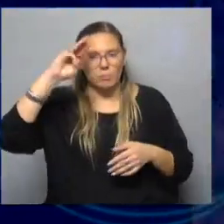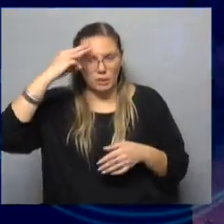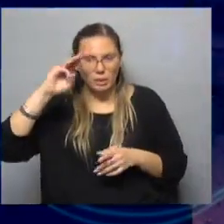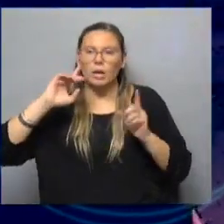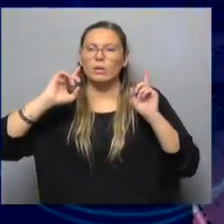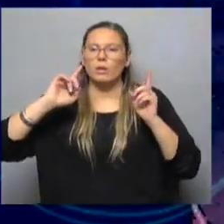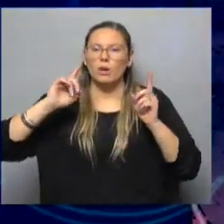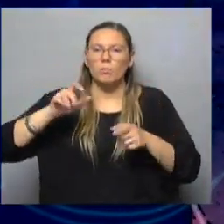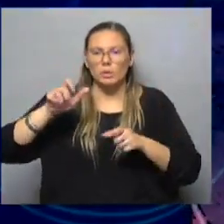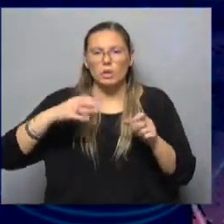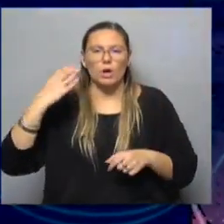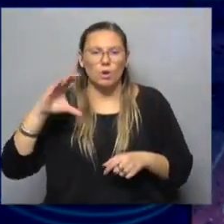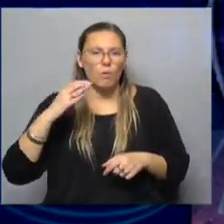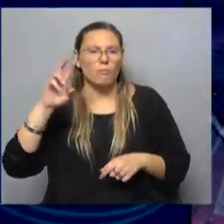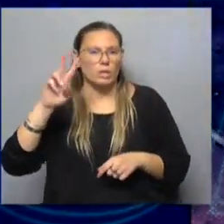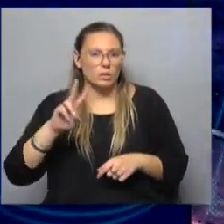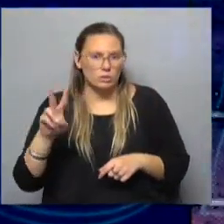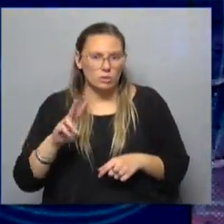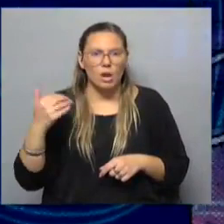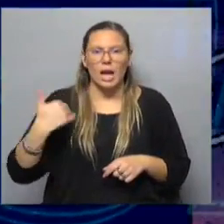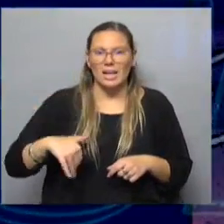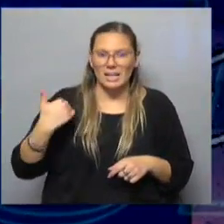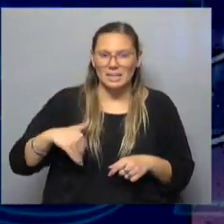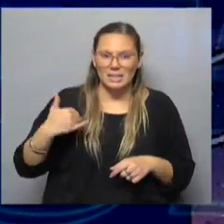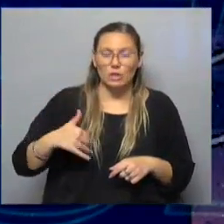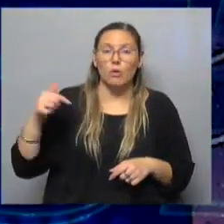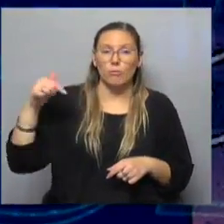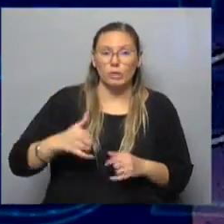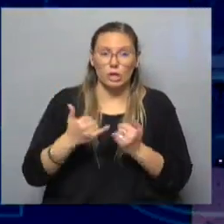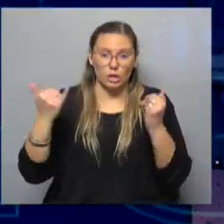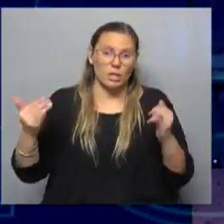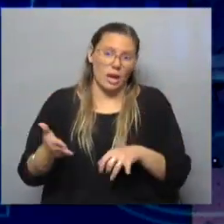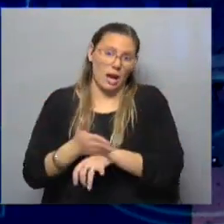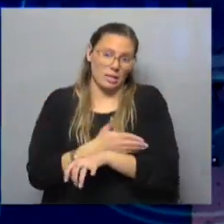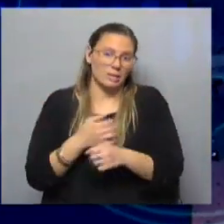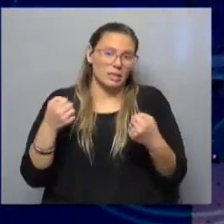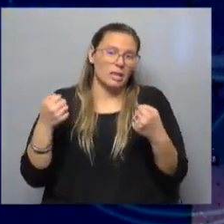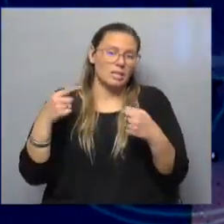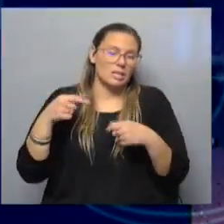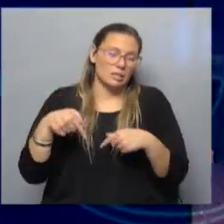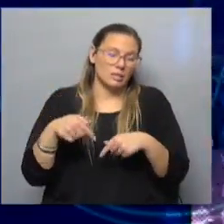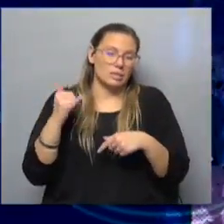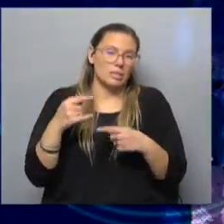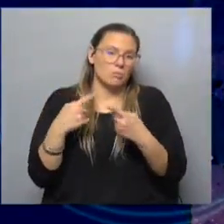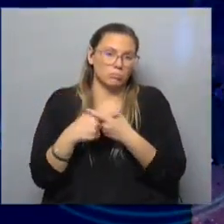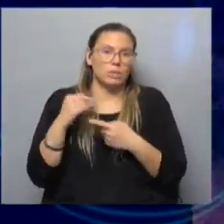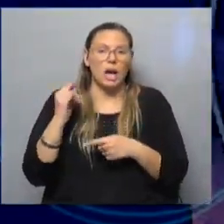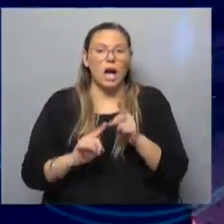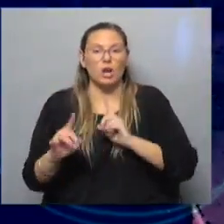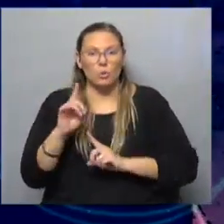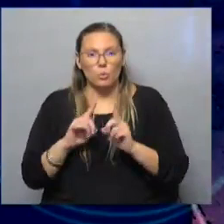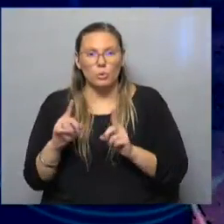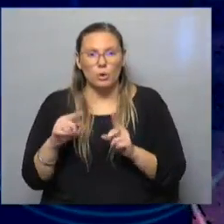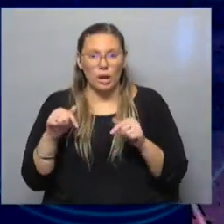gente colombiana, un venezolano, argentinos. Vinieron unos días antes de la pelea, sí. Algunos de ellos estuvieron moviéndose